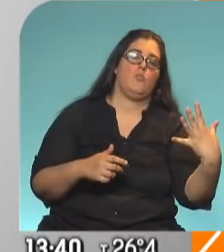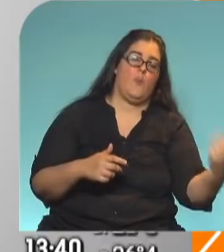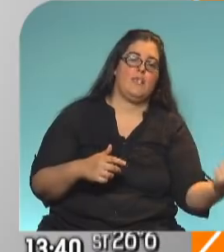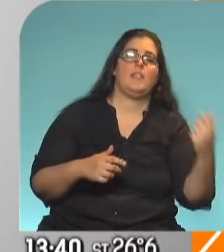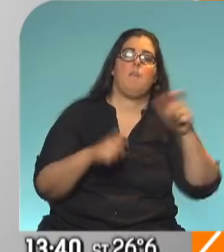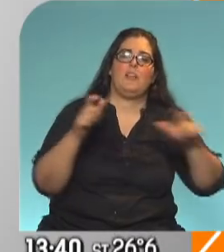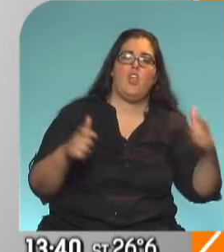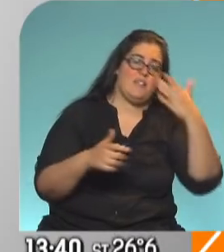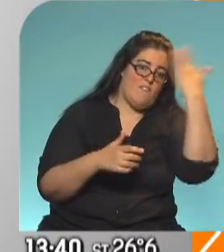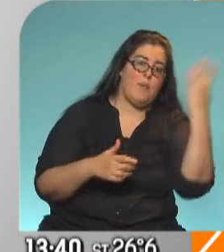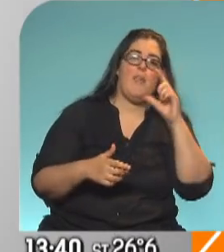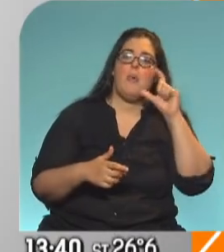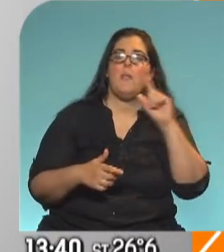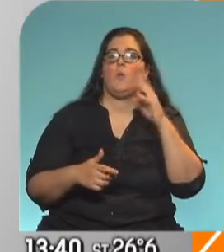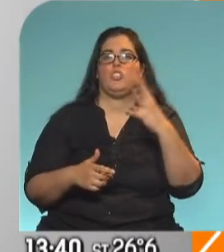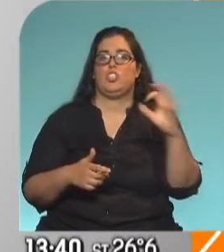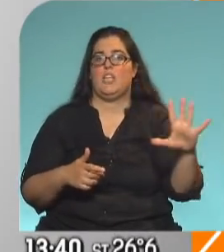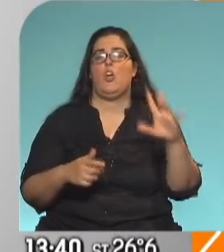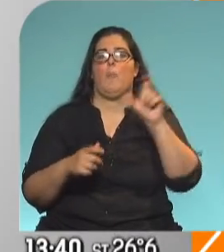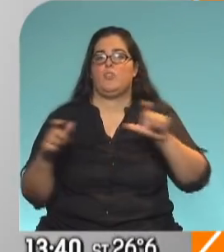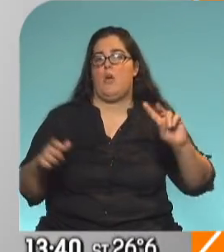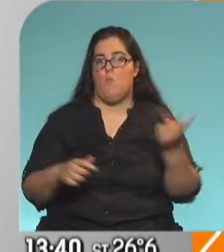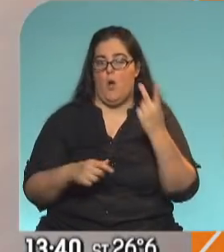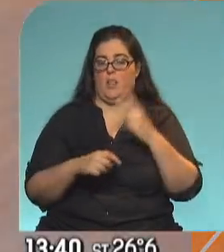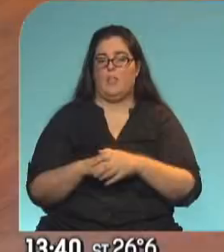664.456 casos y 10.405 muertos.